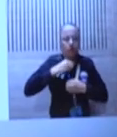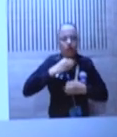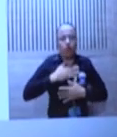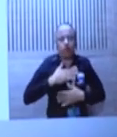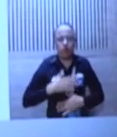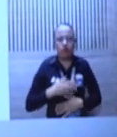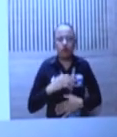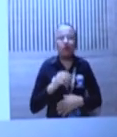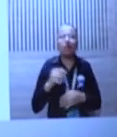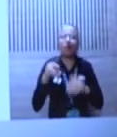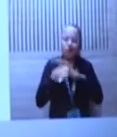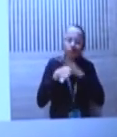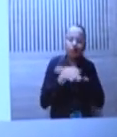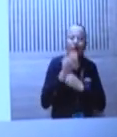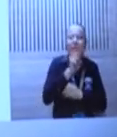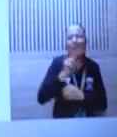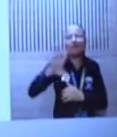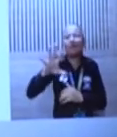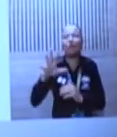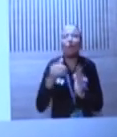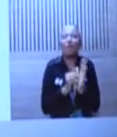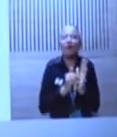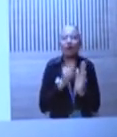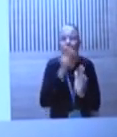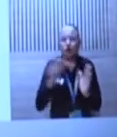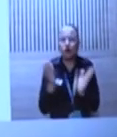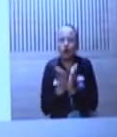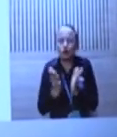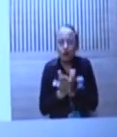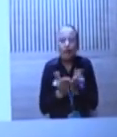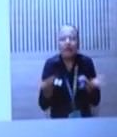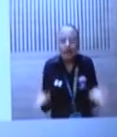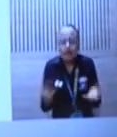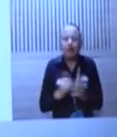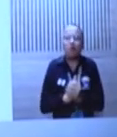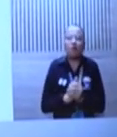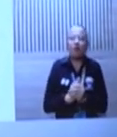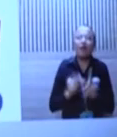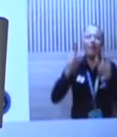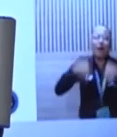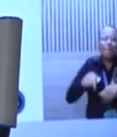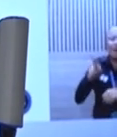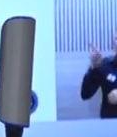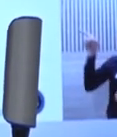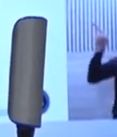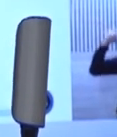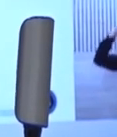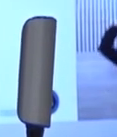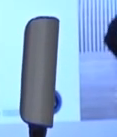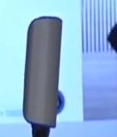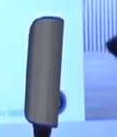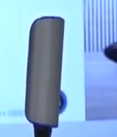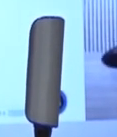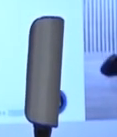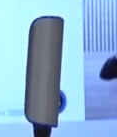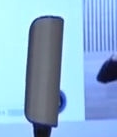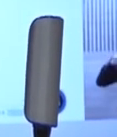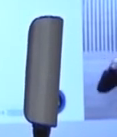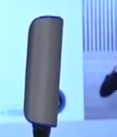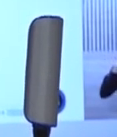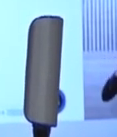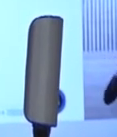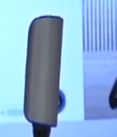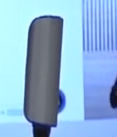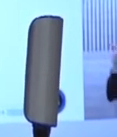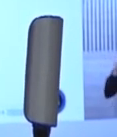cosa urgente que quiten esas Torres de alta atención de águilas ubiquen para mí ese es el principal cuello de botella lo demás ese proyecto se puede estructurar con su puente y